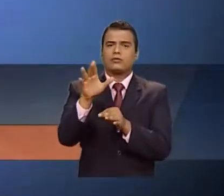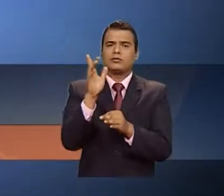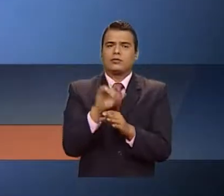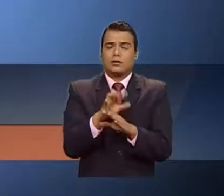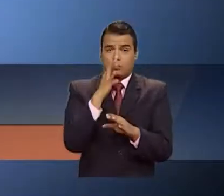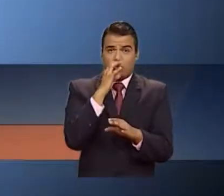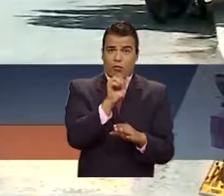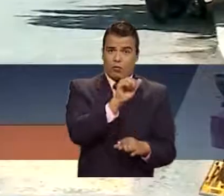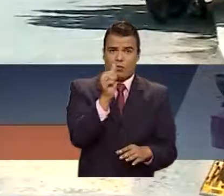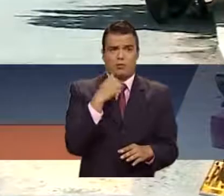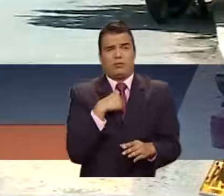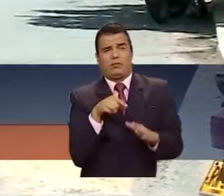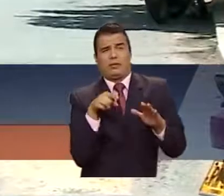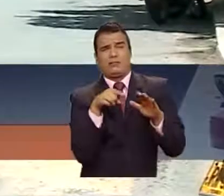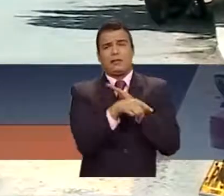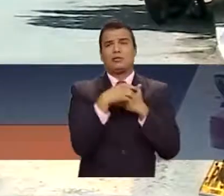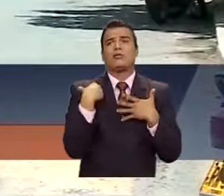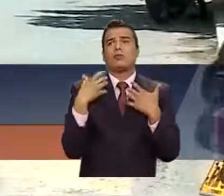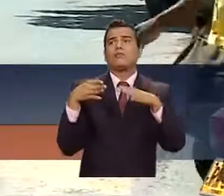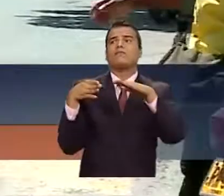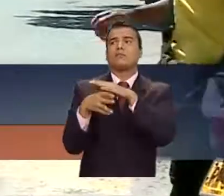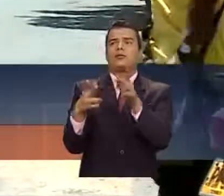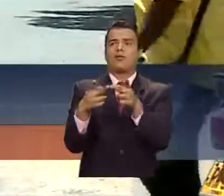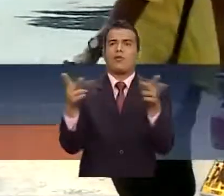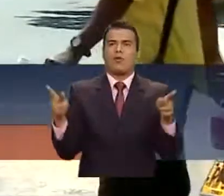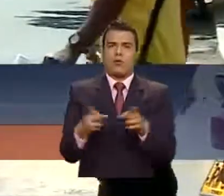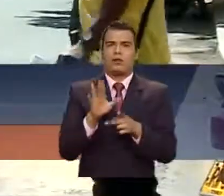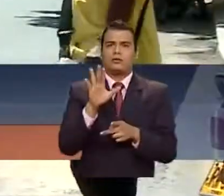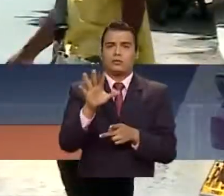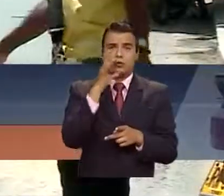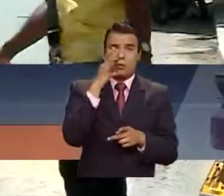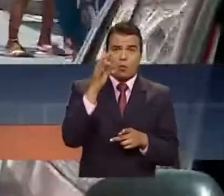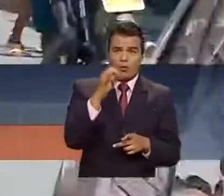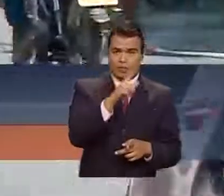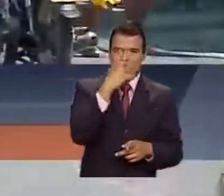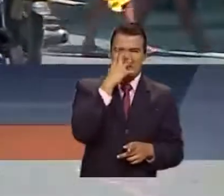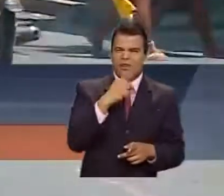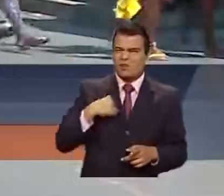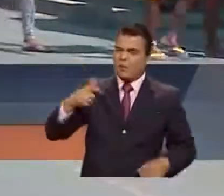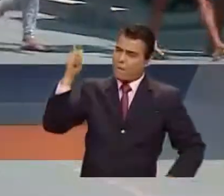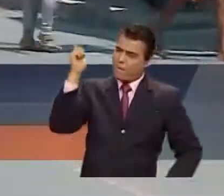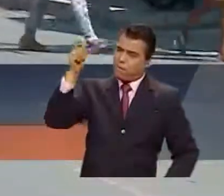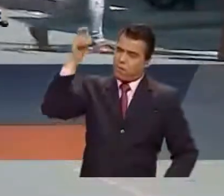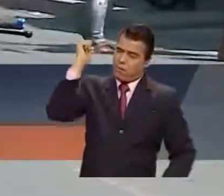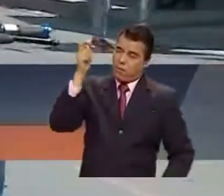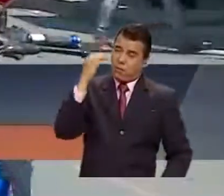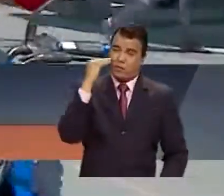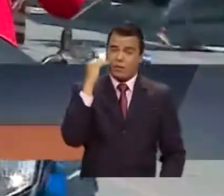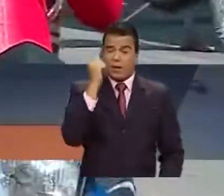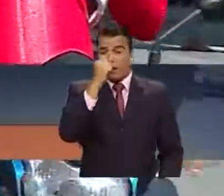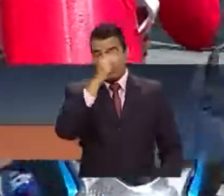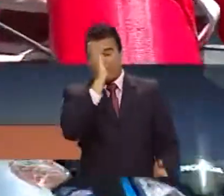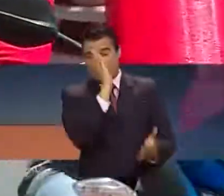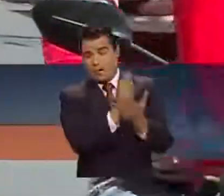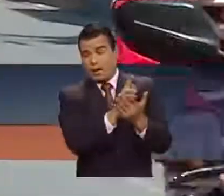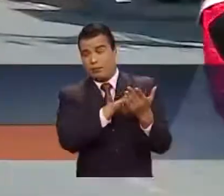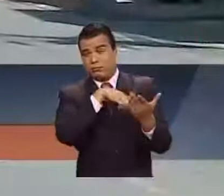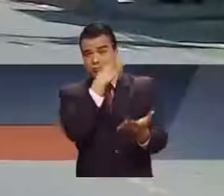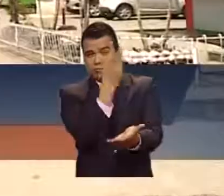a un hombre que intentó resguardarse en su local en ese momento el sicario disparó indiscriminadamente causándole graves heridas a la madre de familia